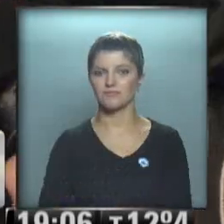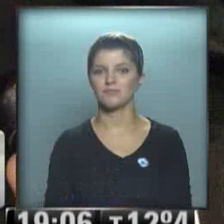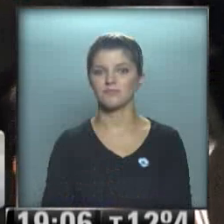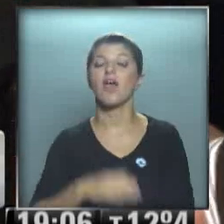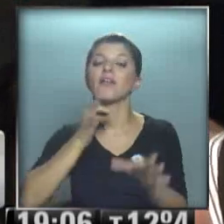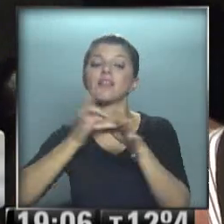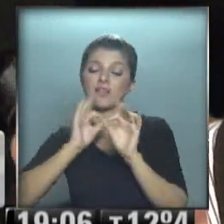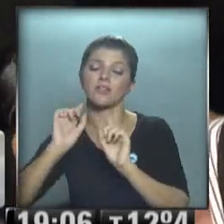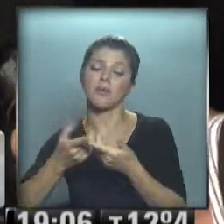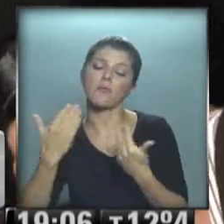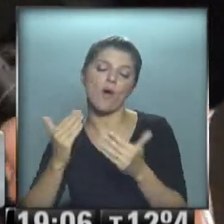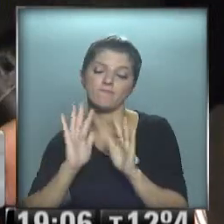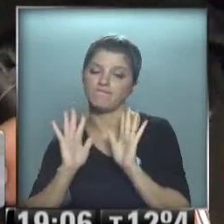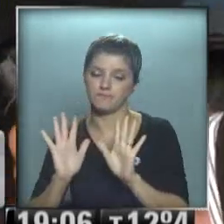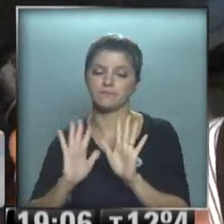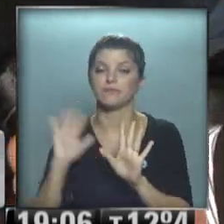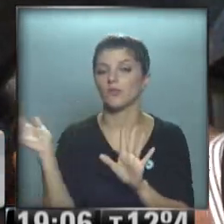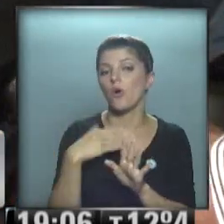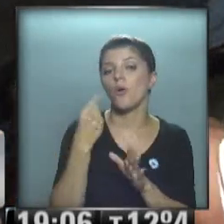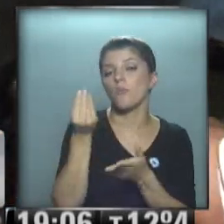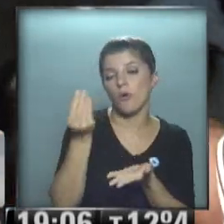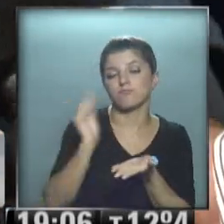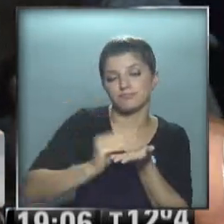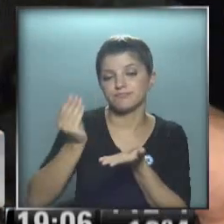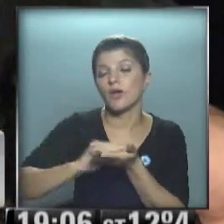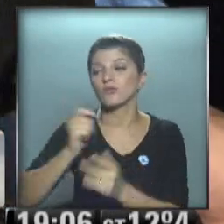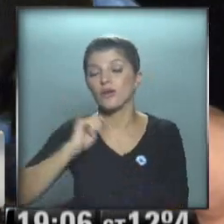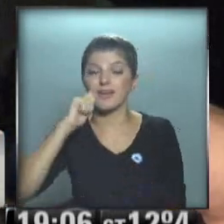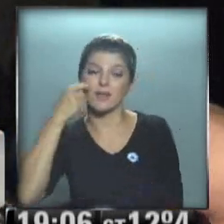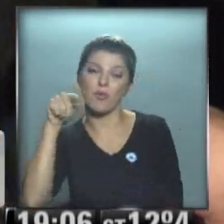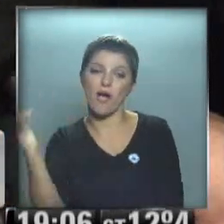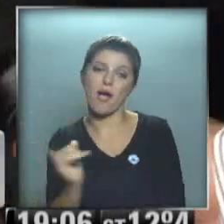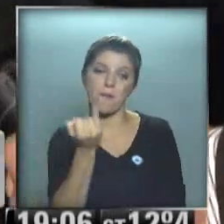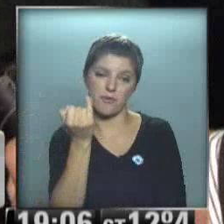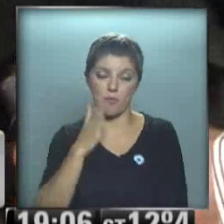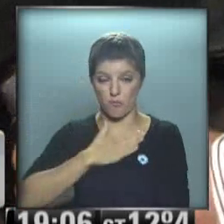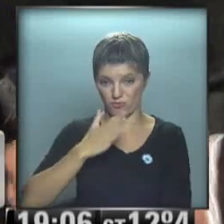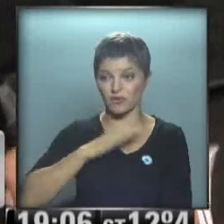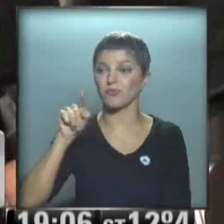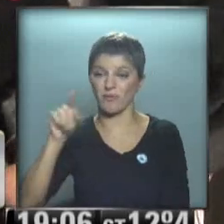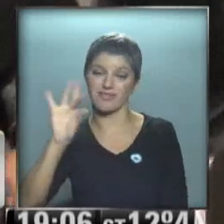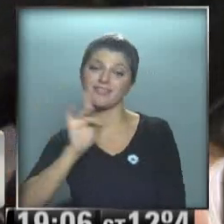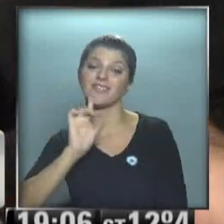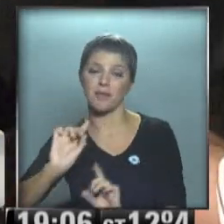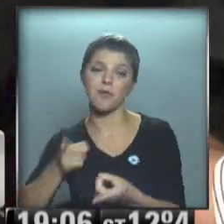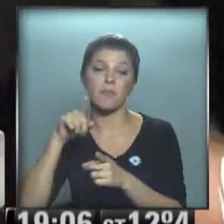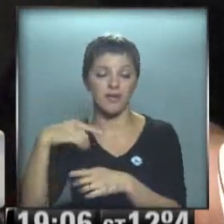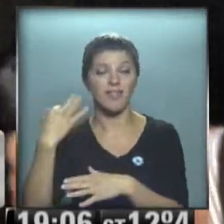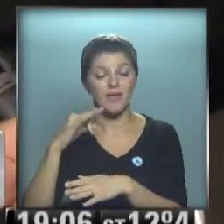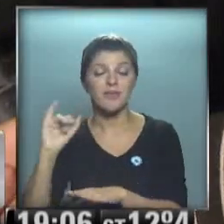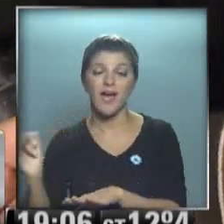logística también, y bueno, un todo poco. La verdad que no hubiese gustado ser campeones por nosotros, por él, porque se lo